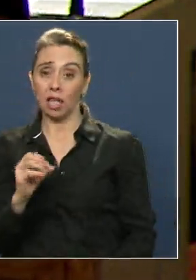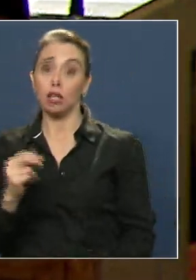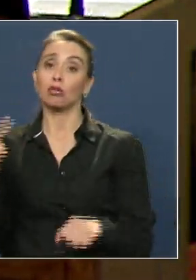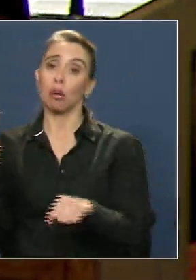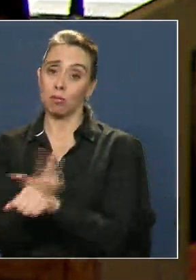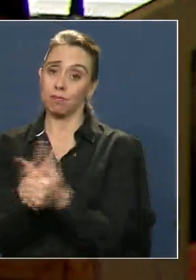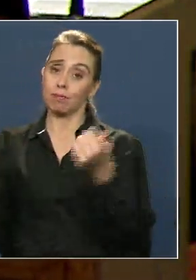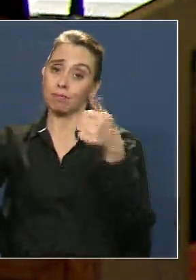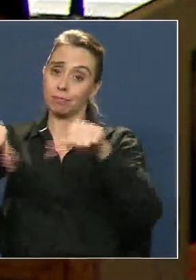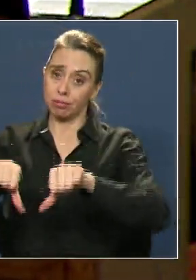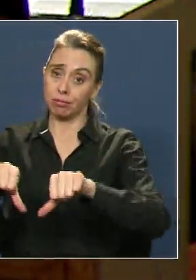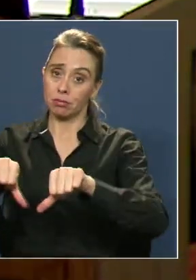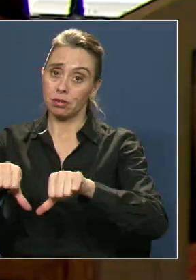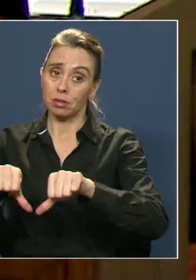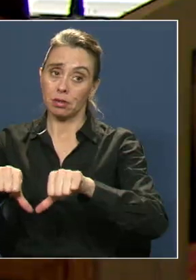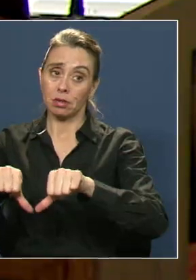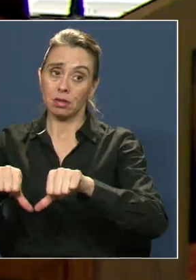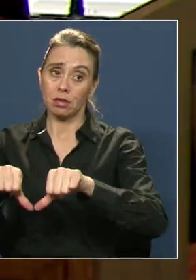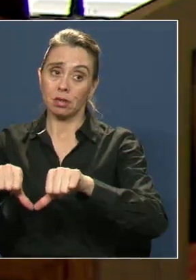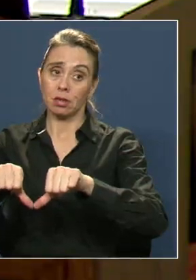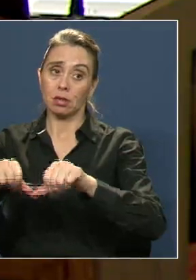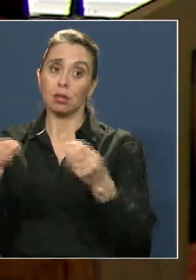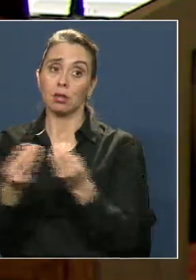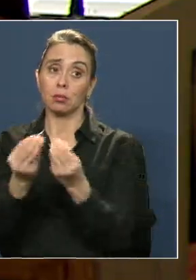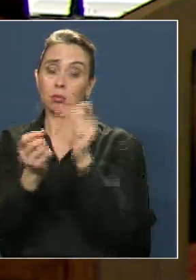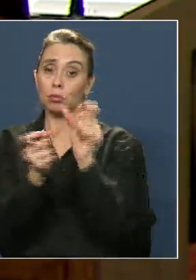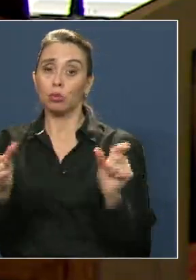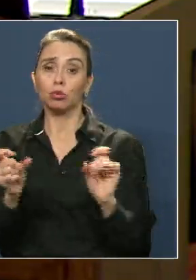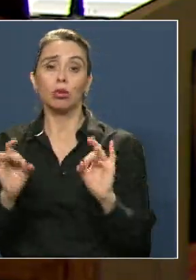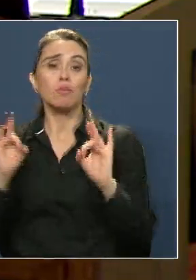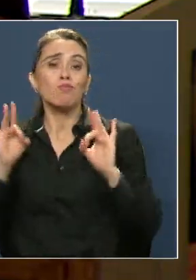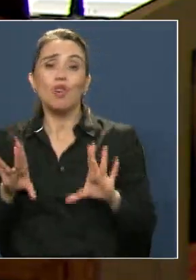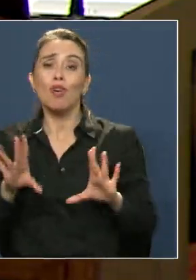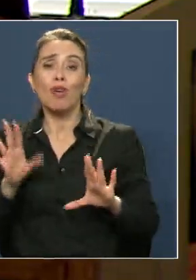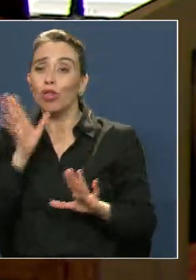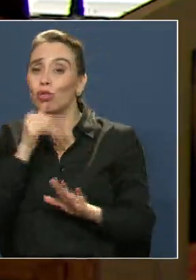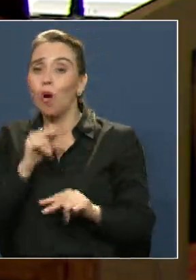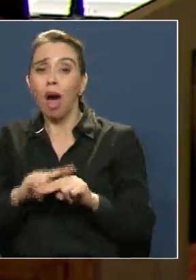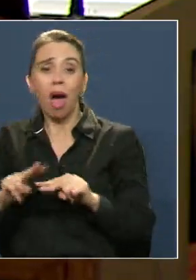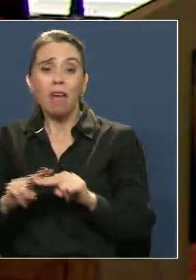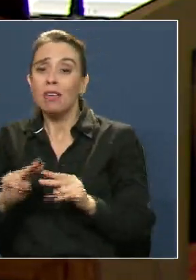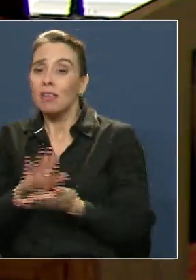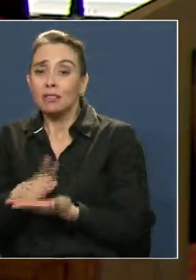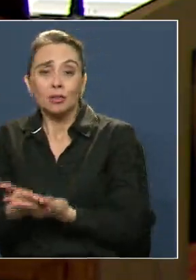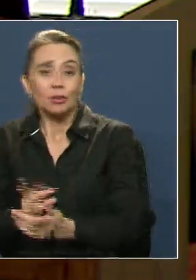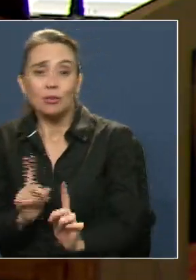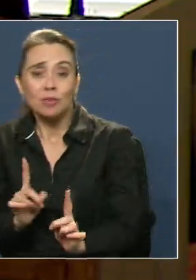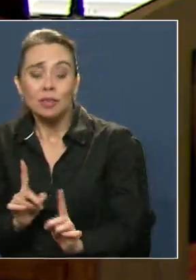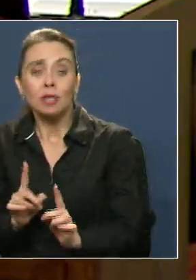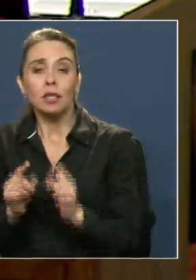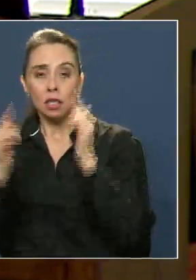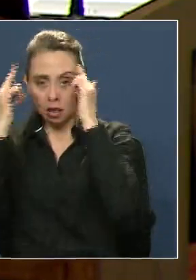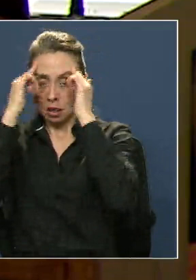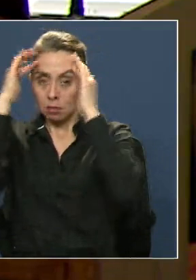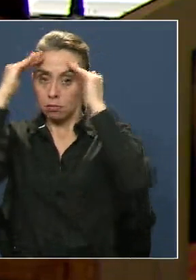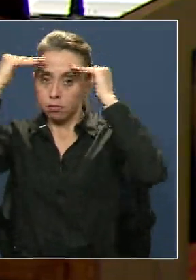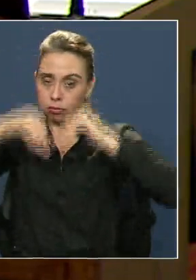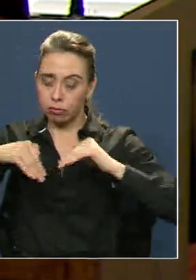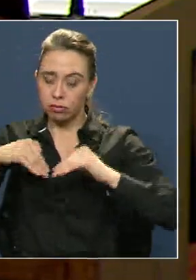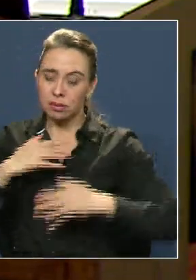perjuicio, lamentablemente, en muchos casos irreparable, a la integridad física y psíquica